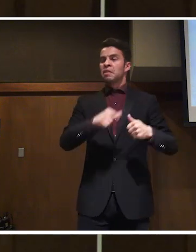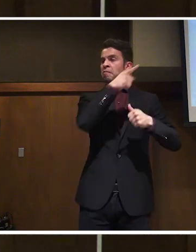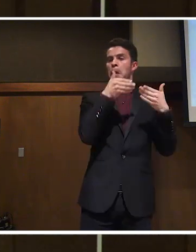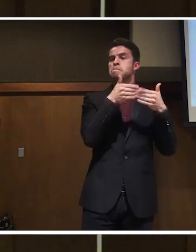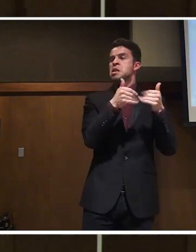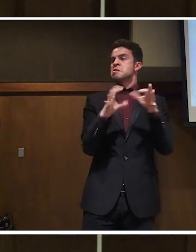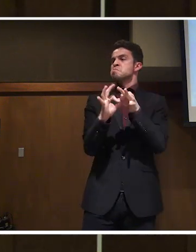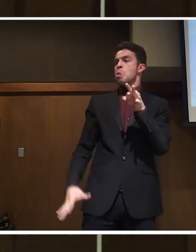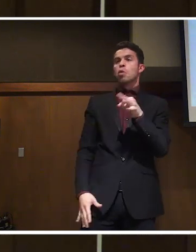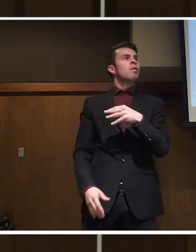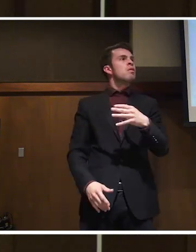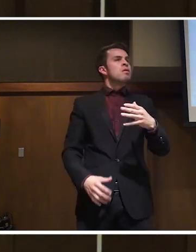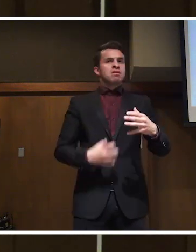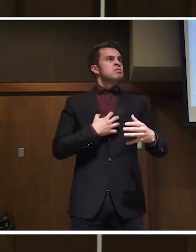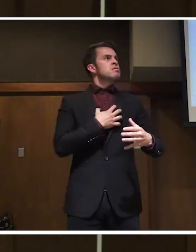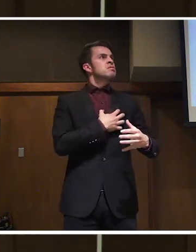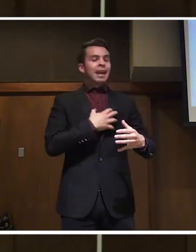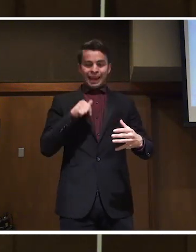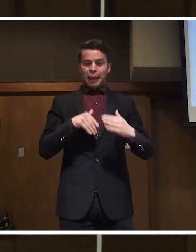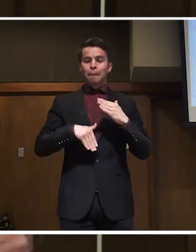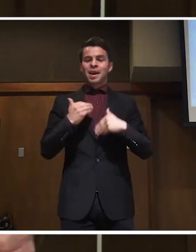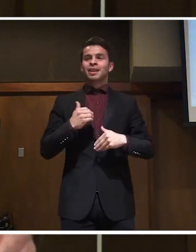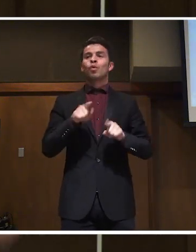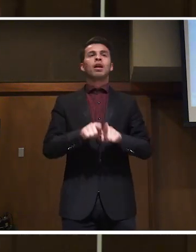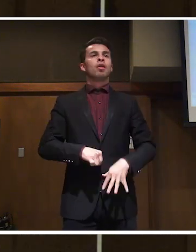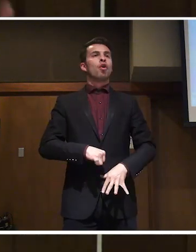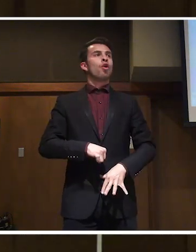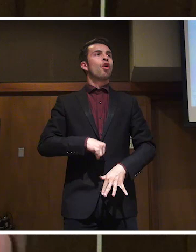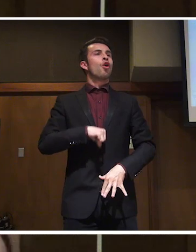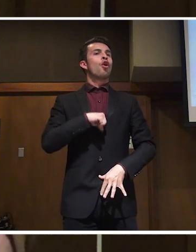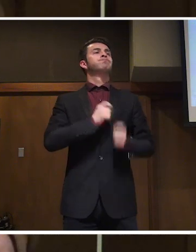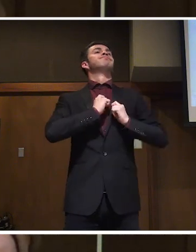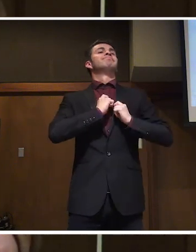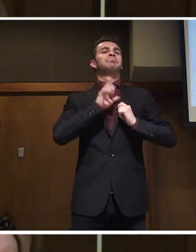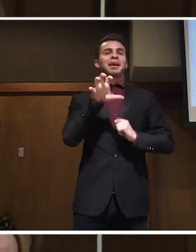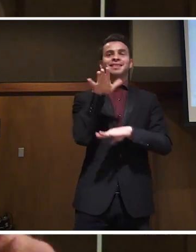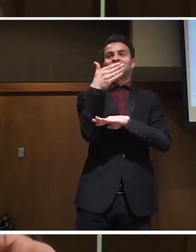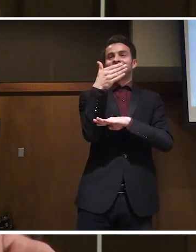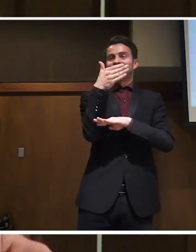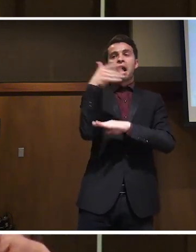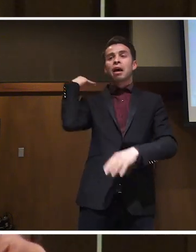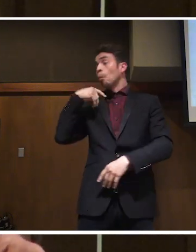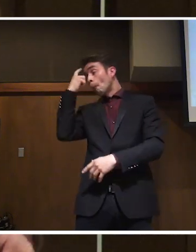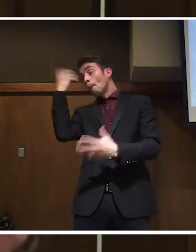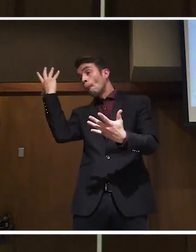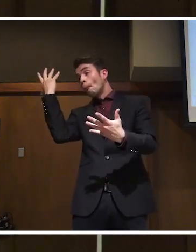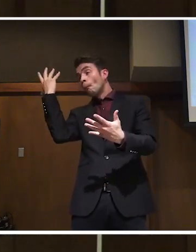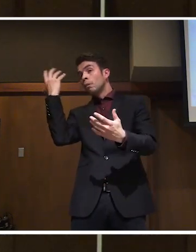dijeron: somos una nación, tenemos que manejarnos como una nación, y apareció la idea de nación. En el caso,